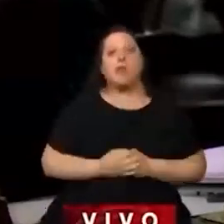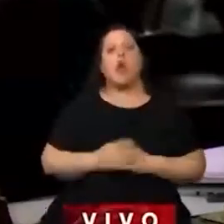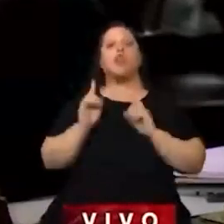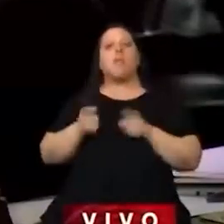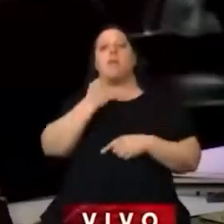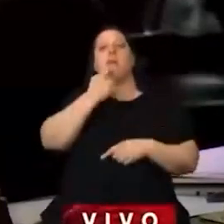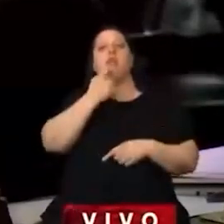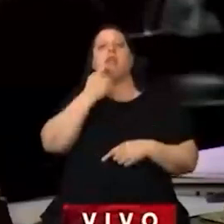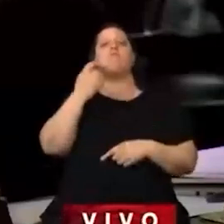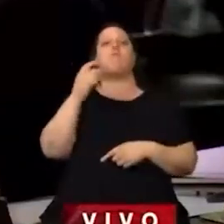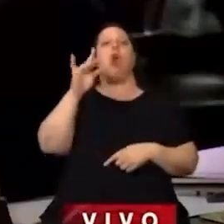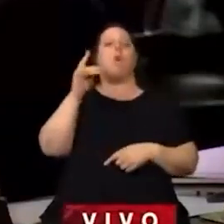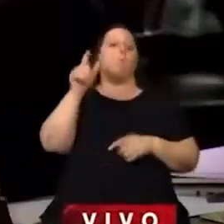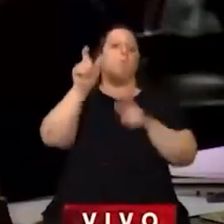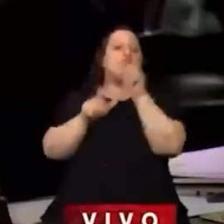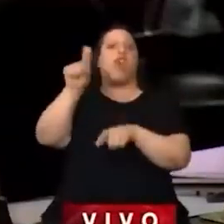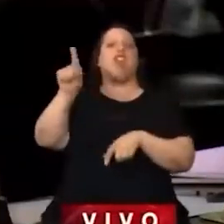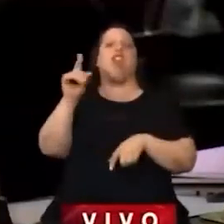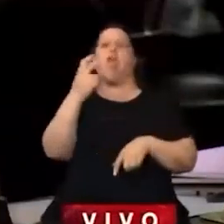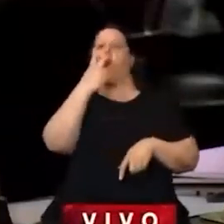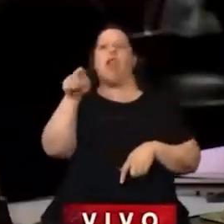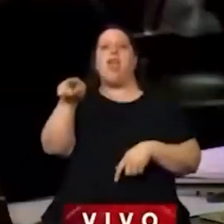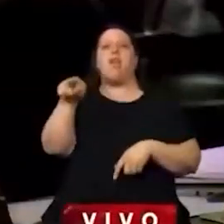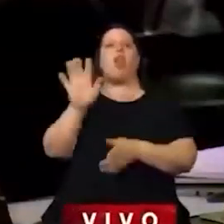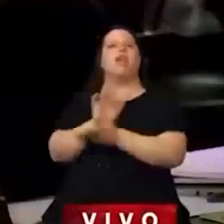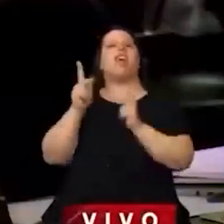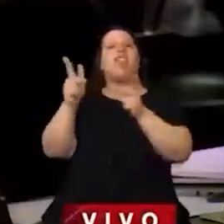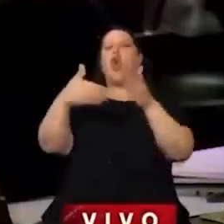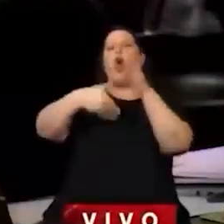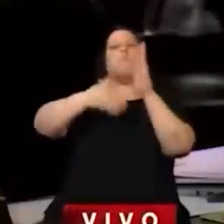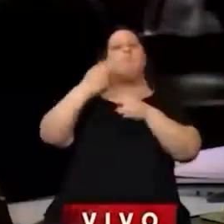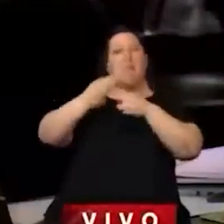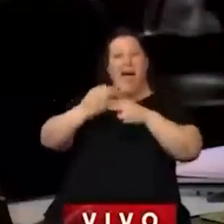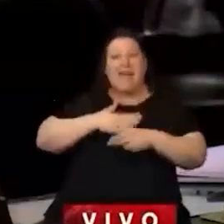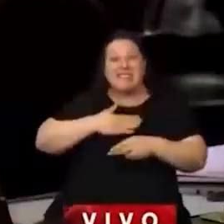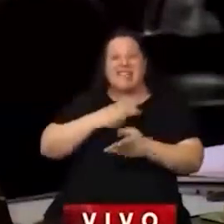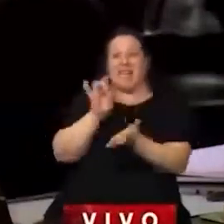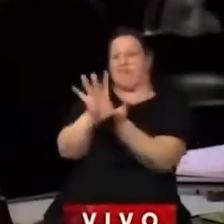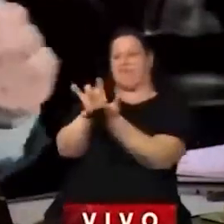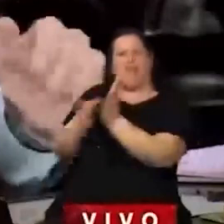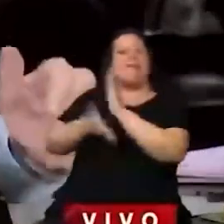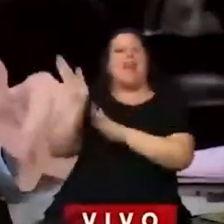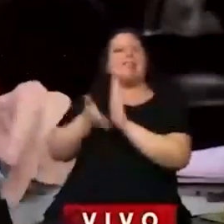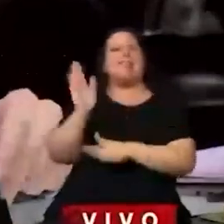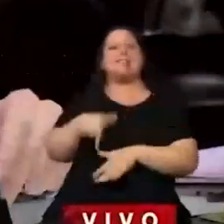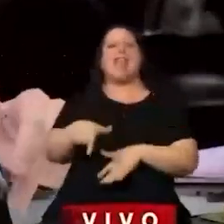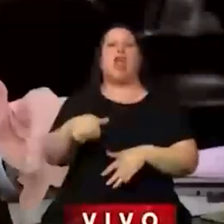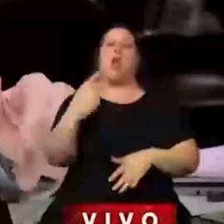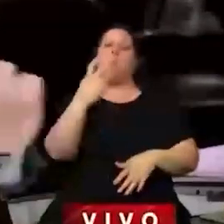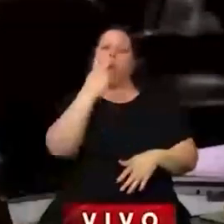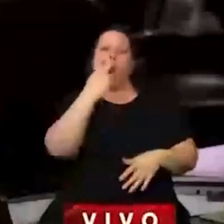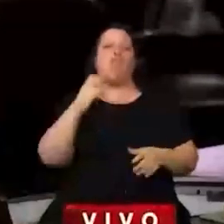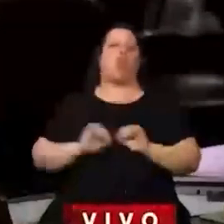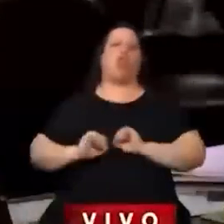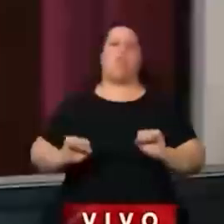grito, váyanse de nuestra plaza, bolitas de mierda, váyanse bolivianos de mierda. Diputado, que llamó